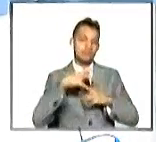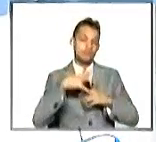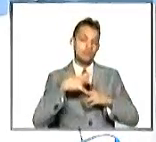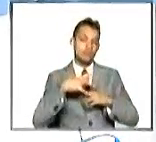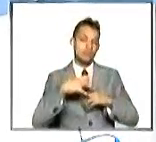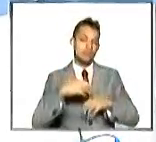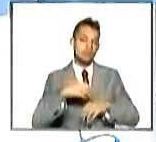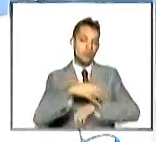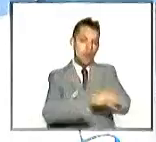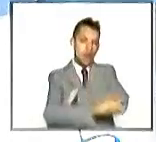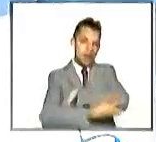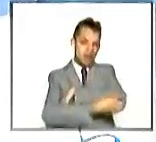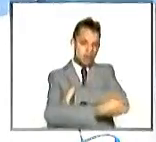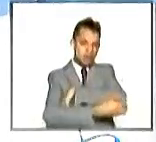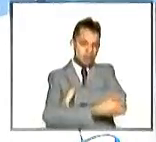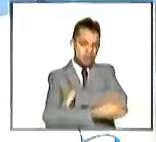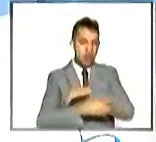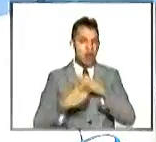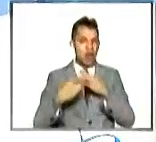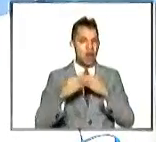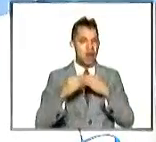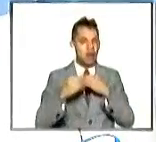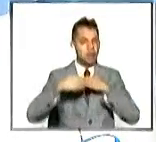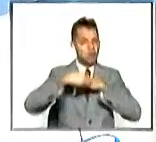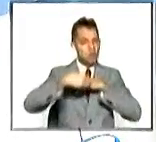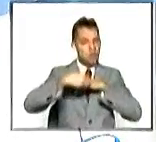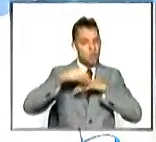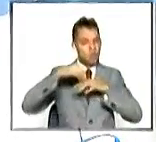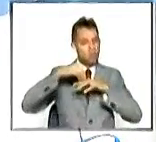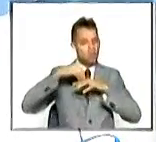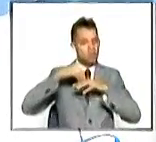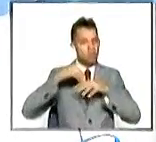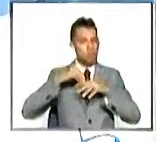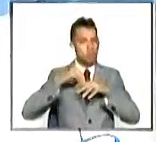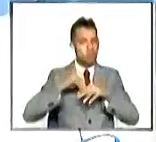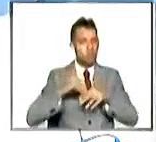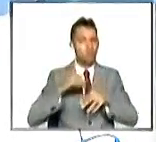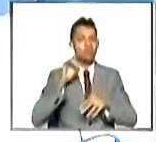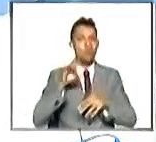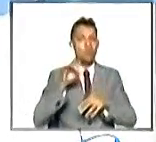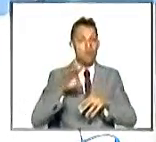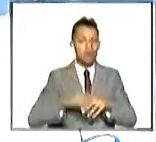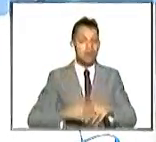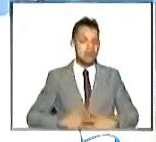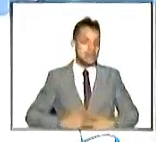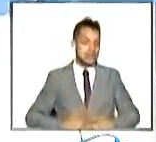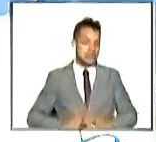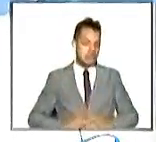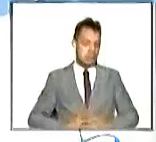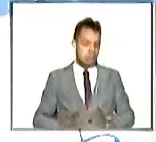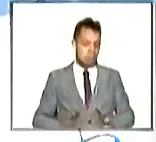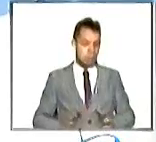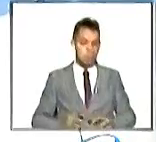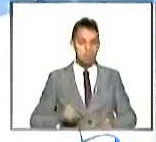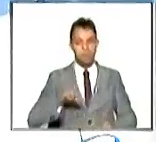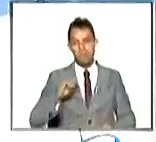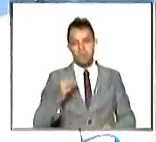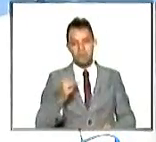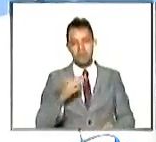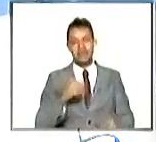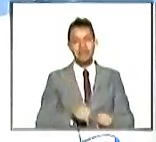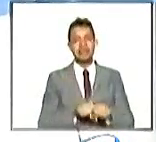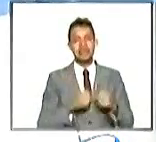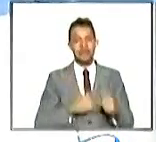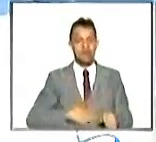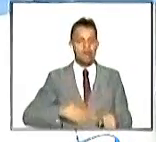tomar toda esa lista de antiinflamatorios y demás hasta que se le rompa el estómago. Y entonces, para que no se le rompa del todo, tome omeprazol y se